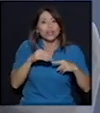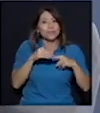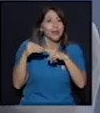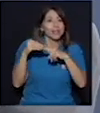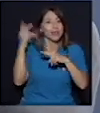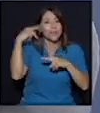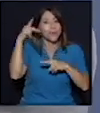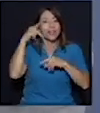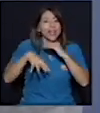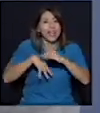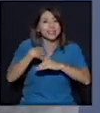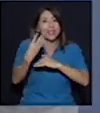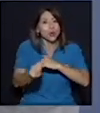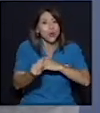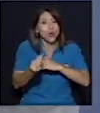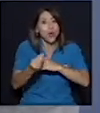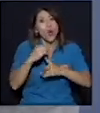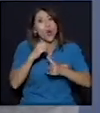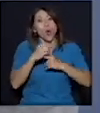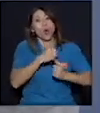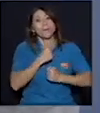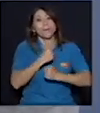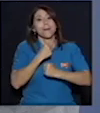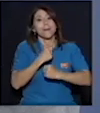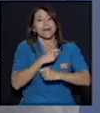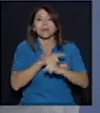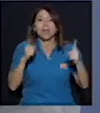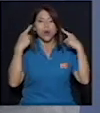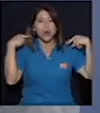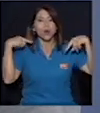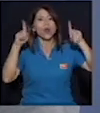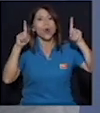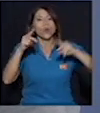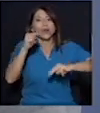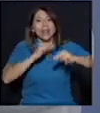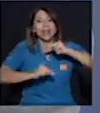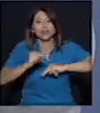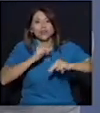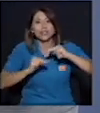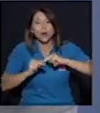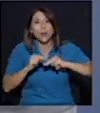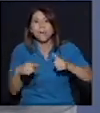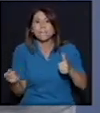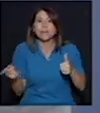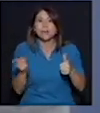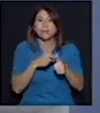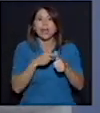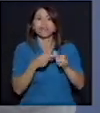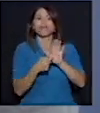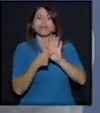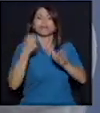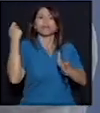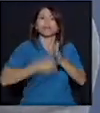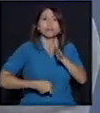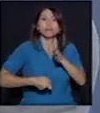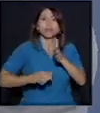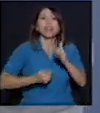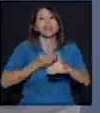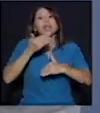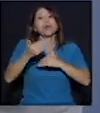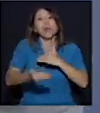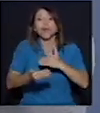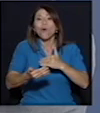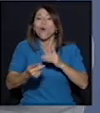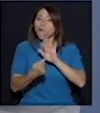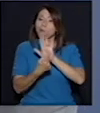cuestiones militares, ciertamente lo que logró es una negociación enseñando primero una mano muy dura y luego enseñando una mano con